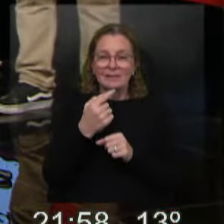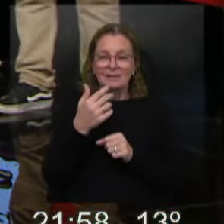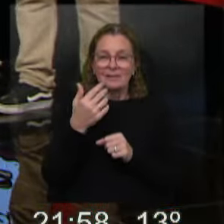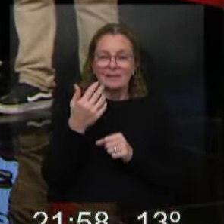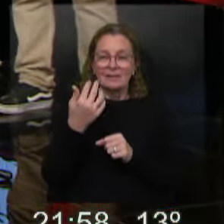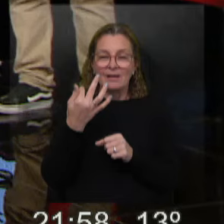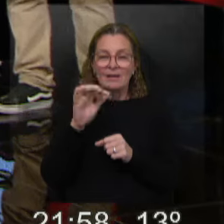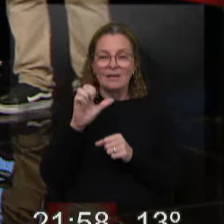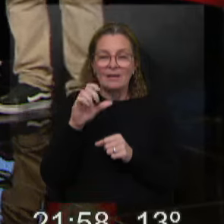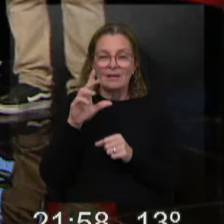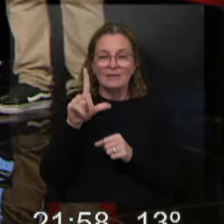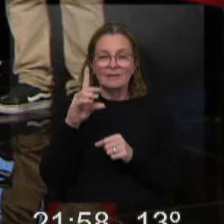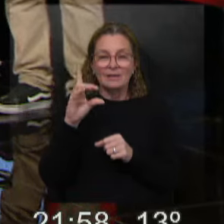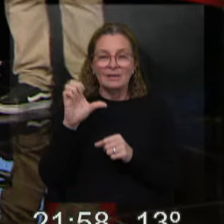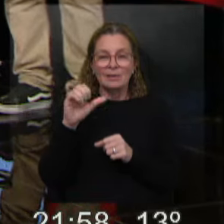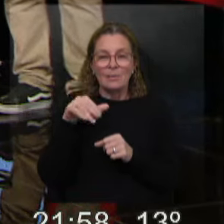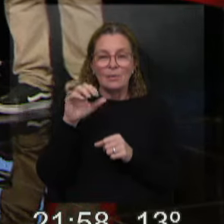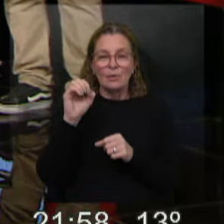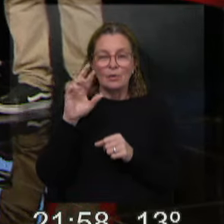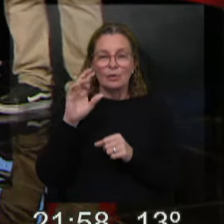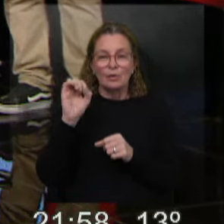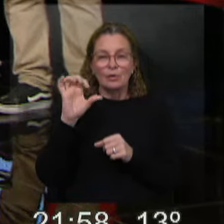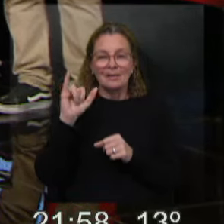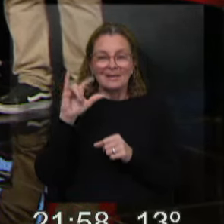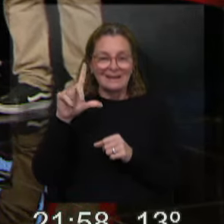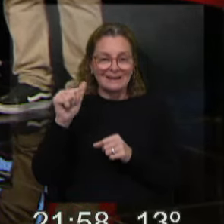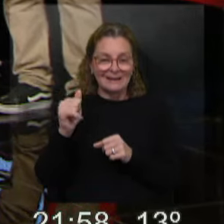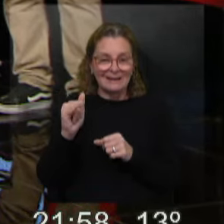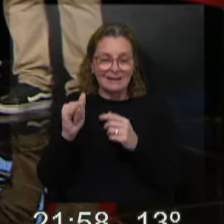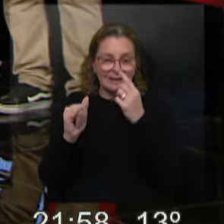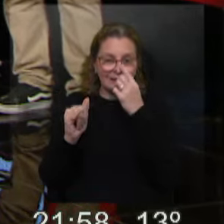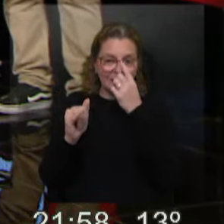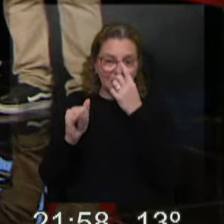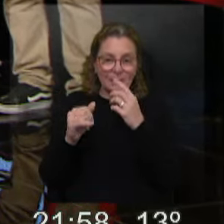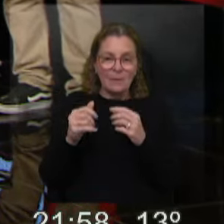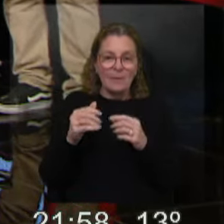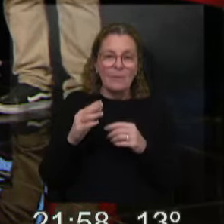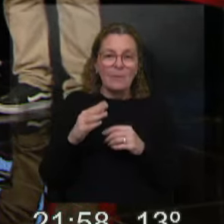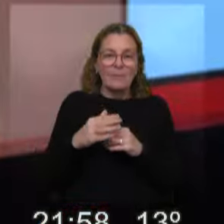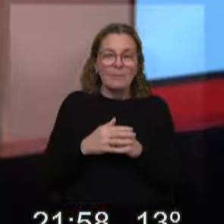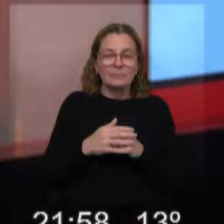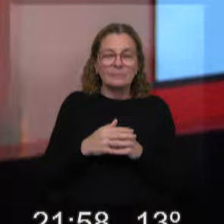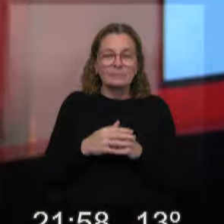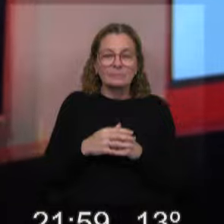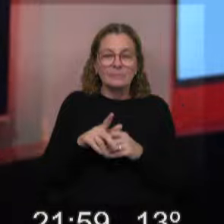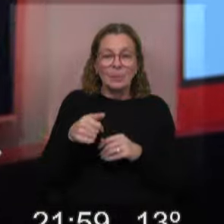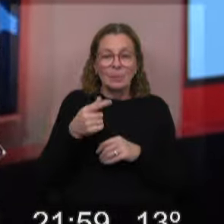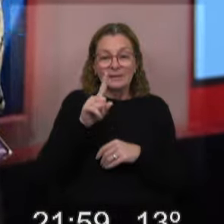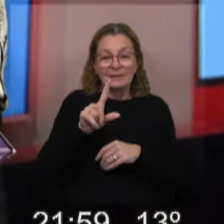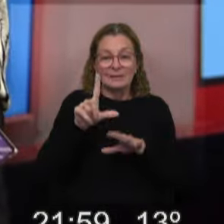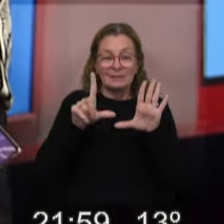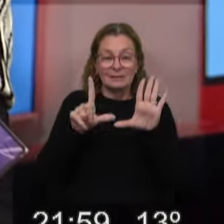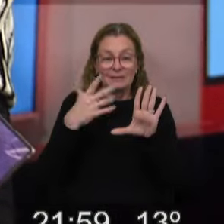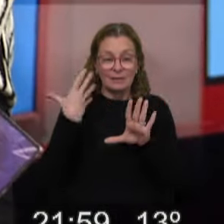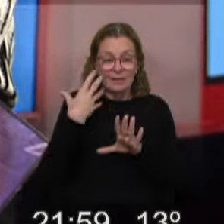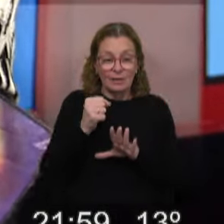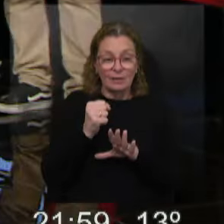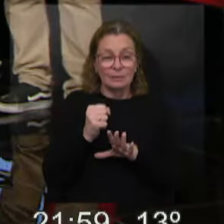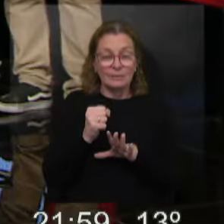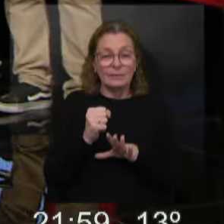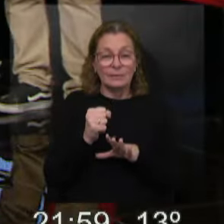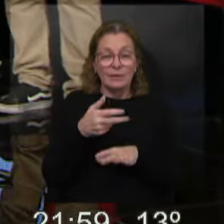Morosini, va a estar Flavio Lira. Así que nada, vamos a estar tocando ahí en Pandilla, muy contentos. Divino. Y después el 17 de agosto. 17 de agosto es